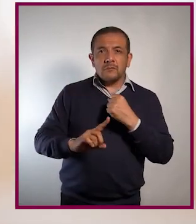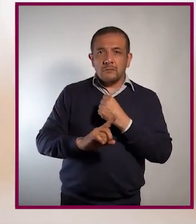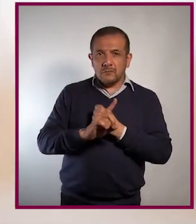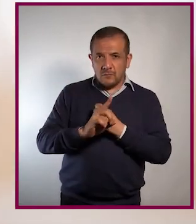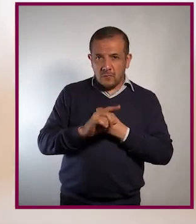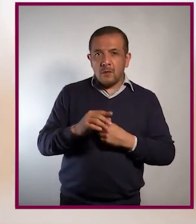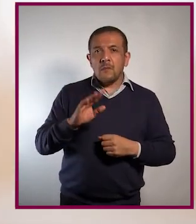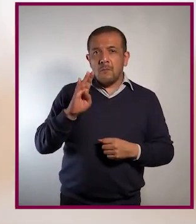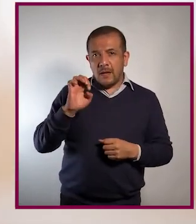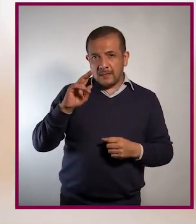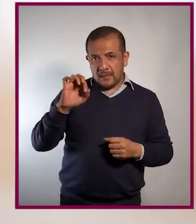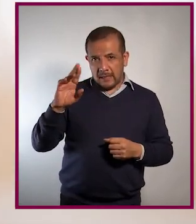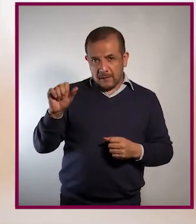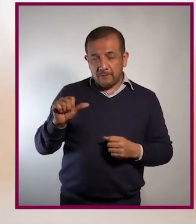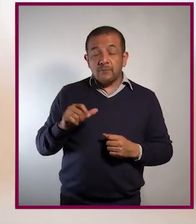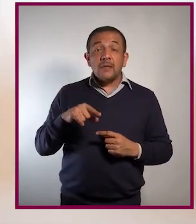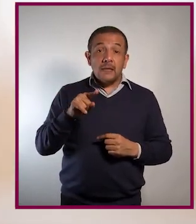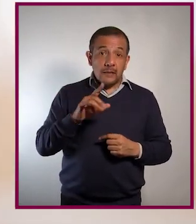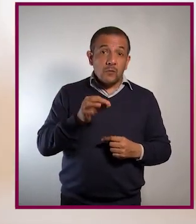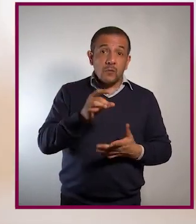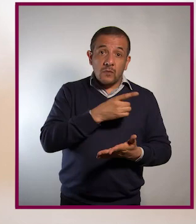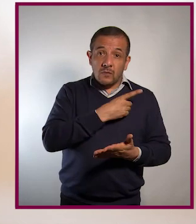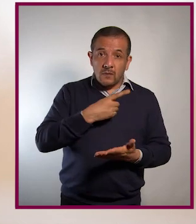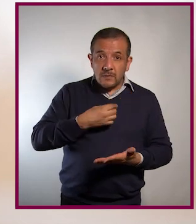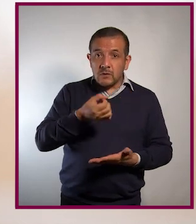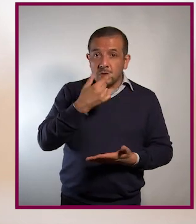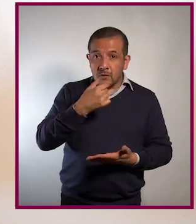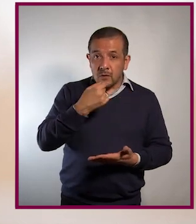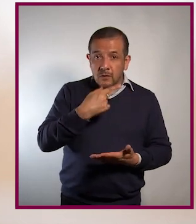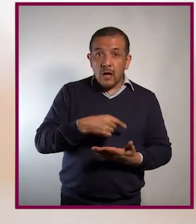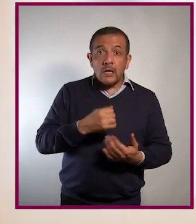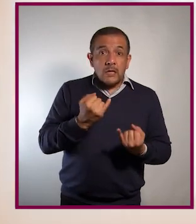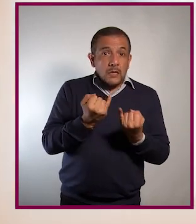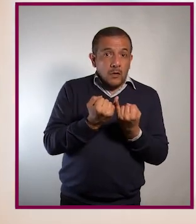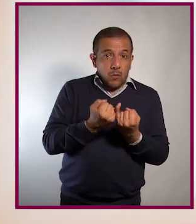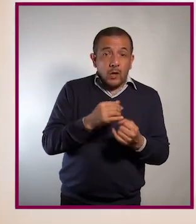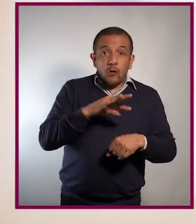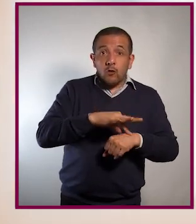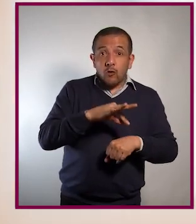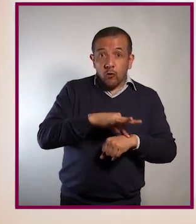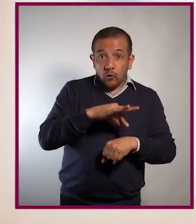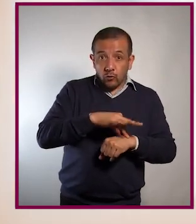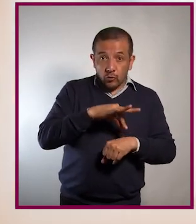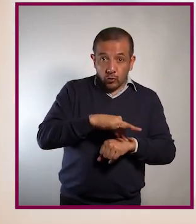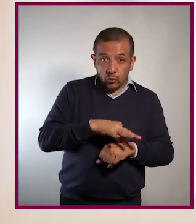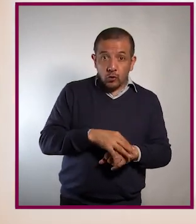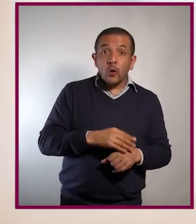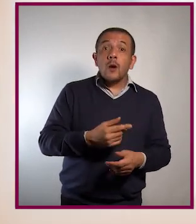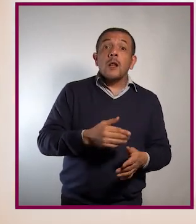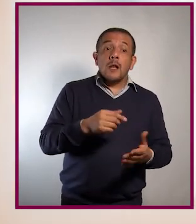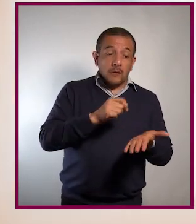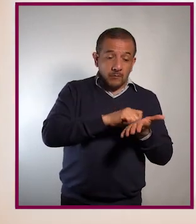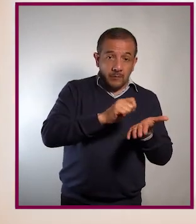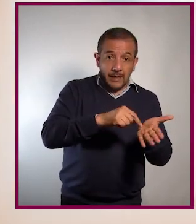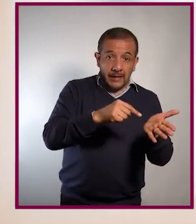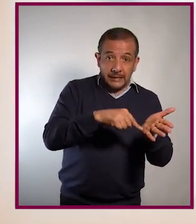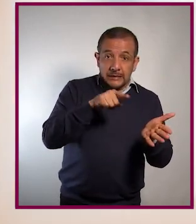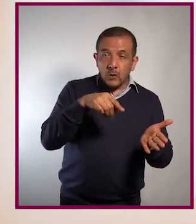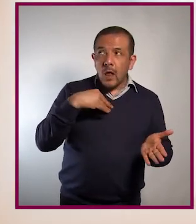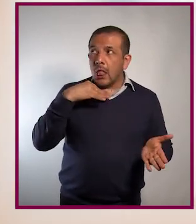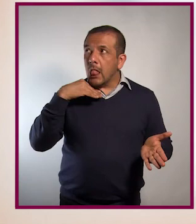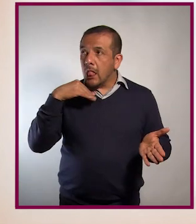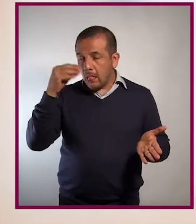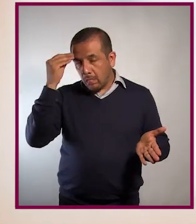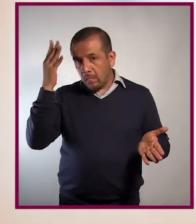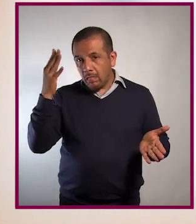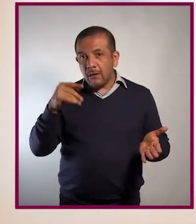importante tomar esos medicamentos tal y como indique el médico, porque olvidar una sola dosis puede